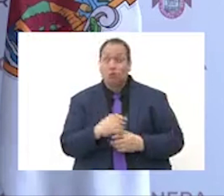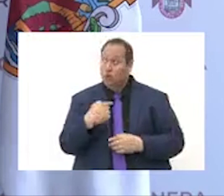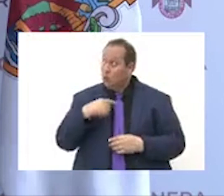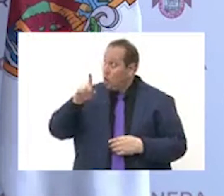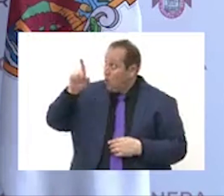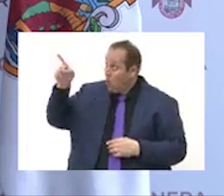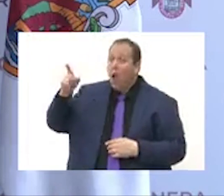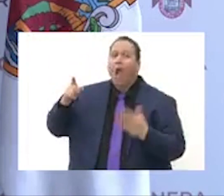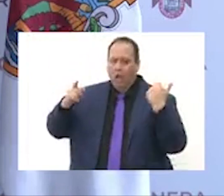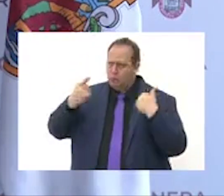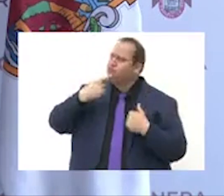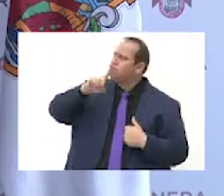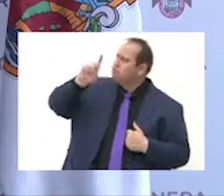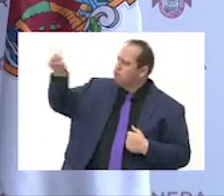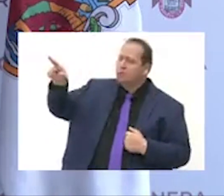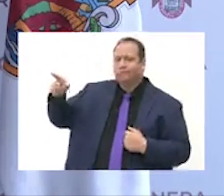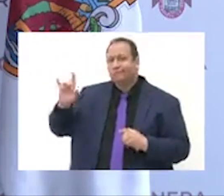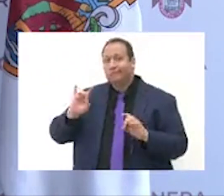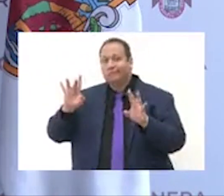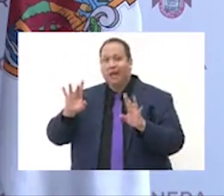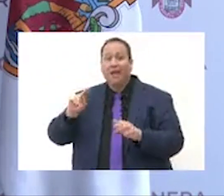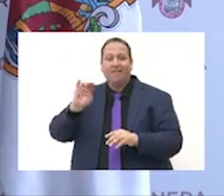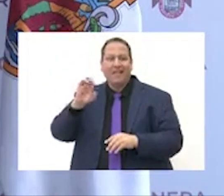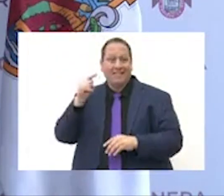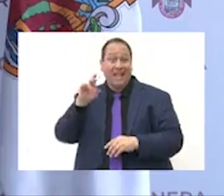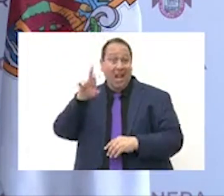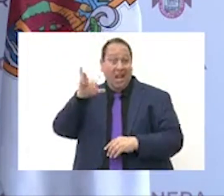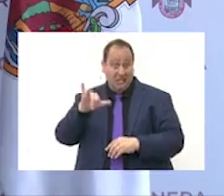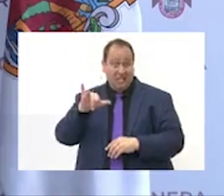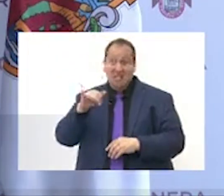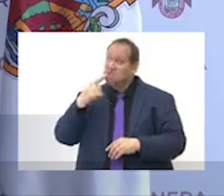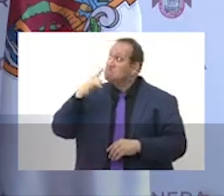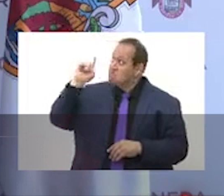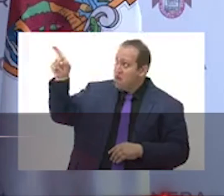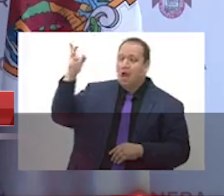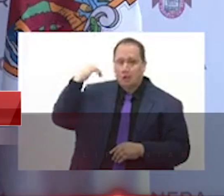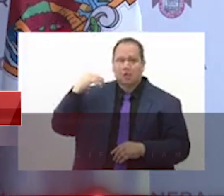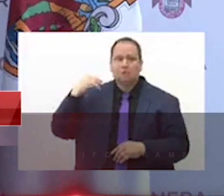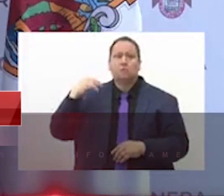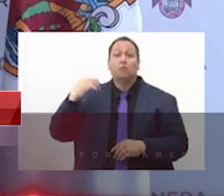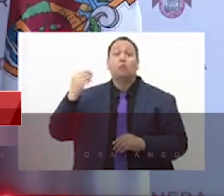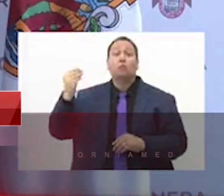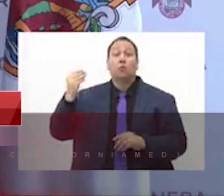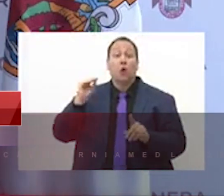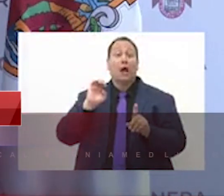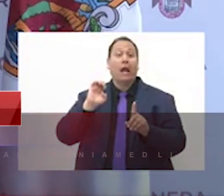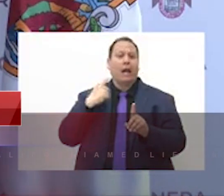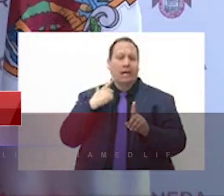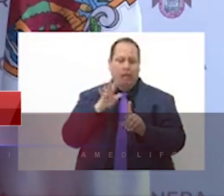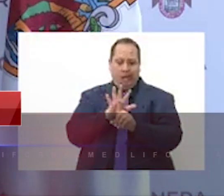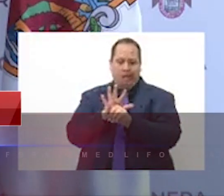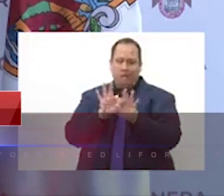él, presentamos una denuncia por el caso Next Energy, el caso de la fotovoltaica, en donde, por cierto, varios de los exfuncionarios